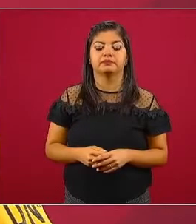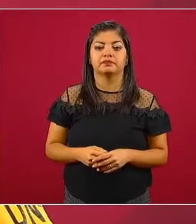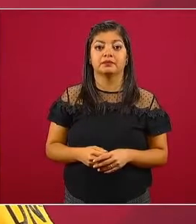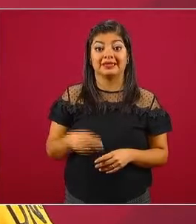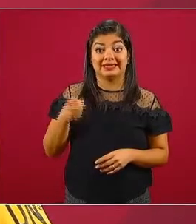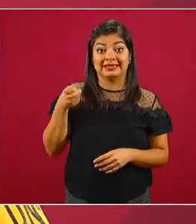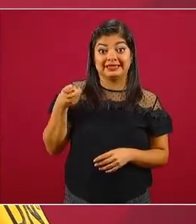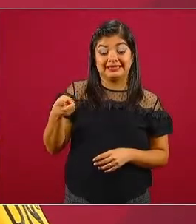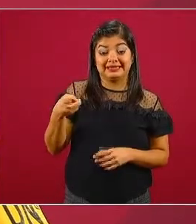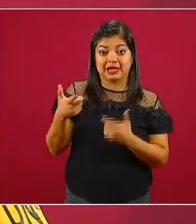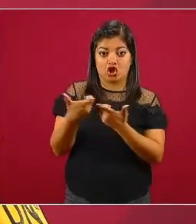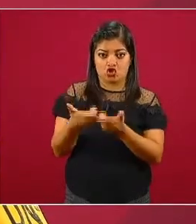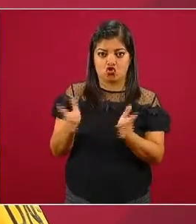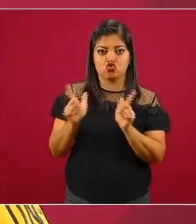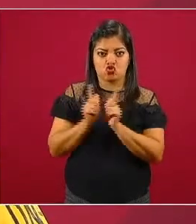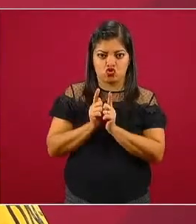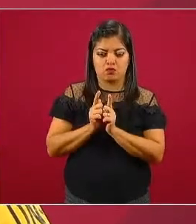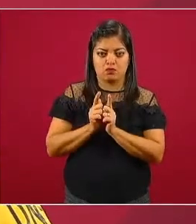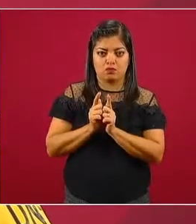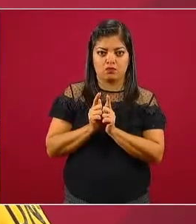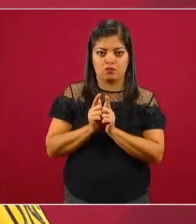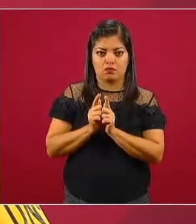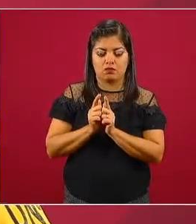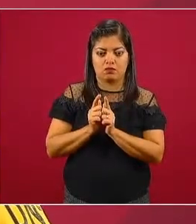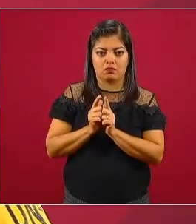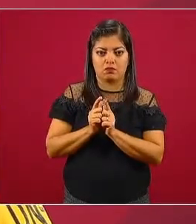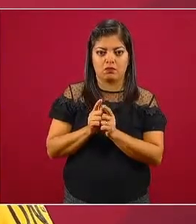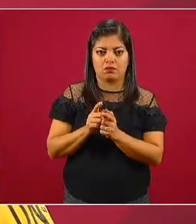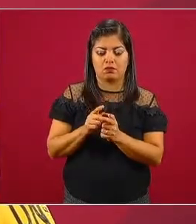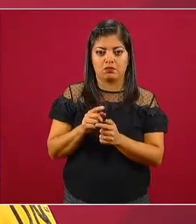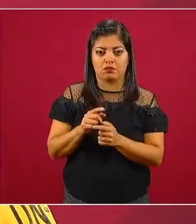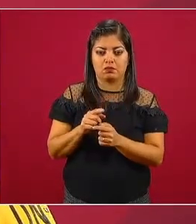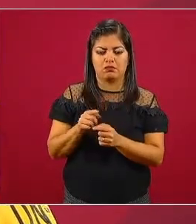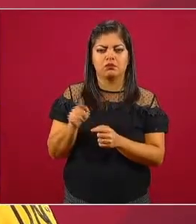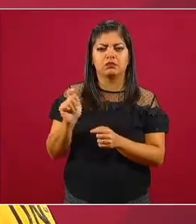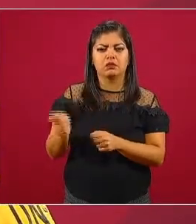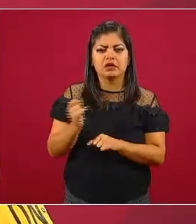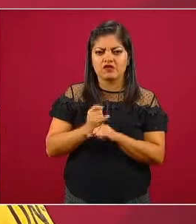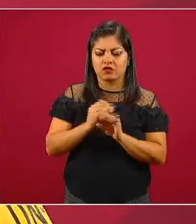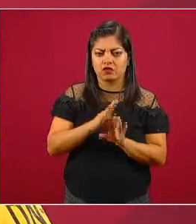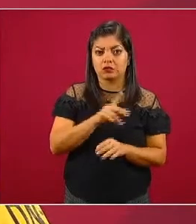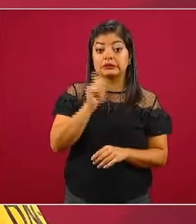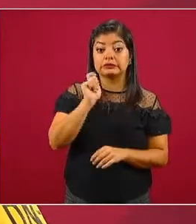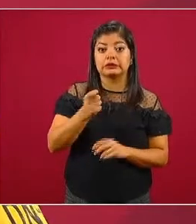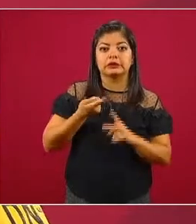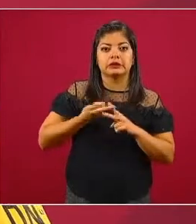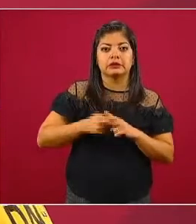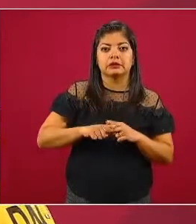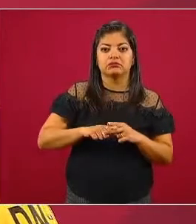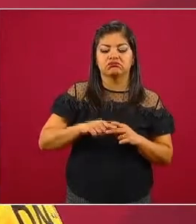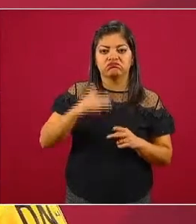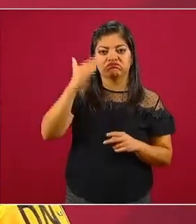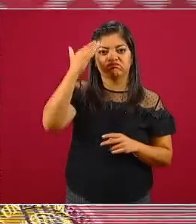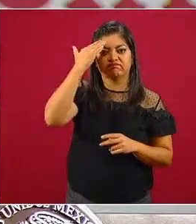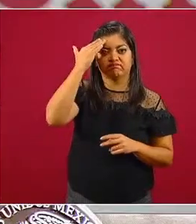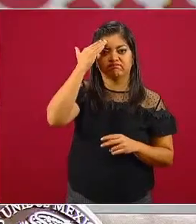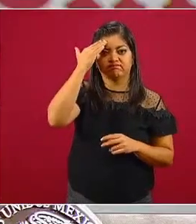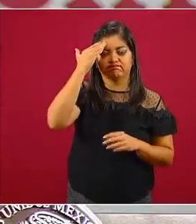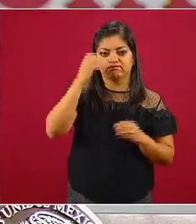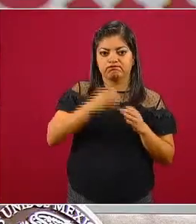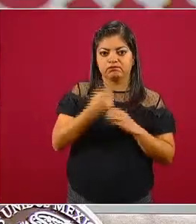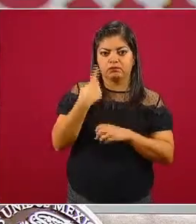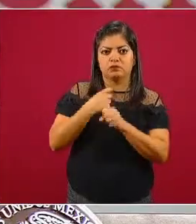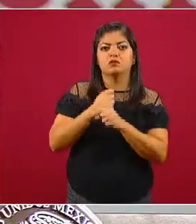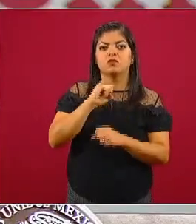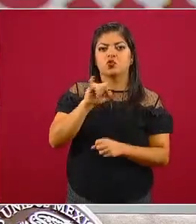Este grupo, en la información que tenemos, surge el año pasado y es liderado por